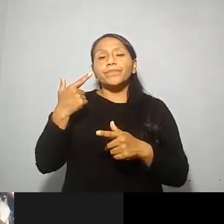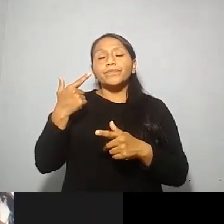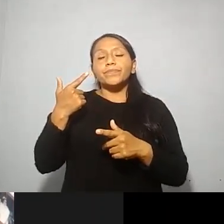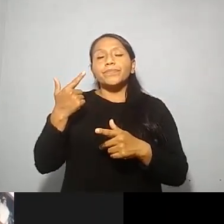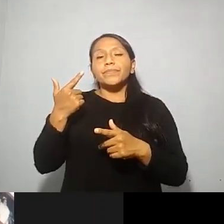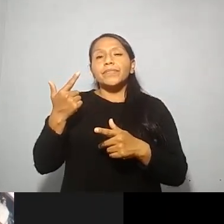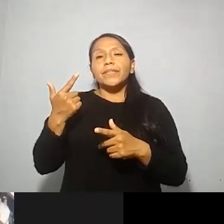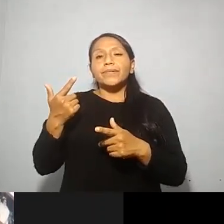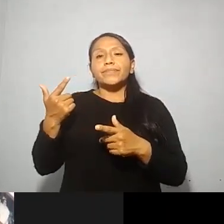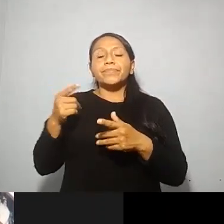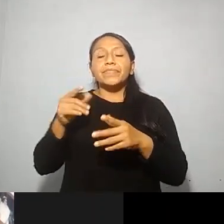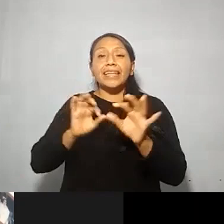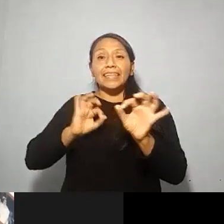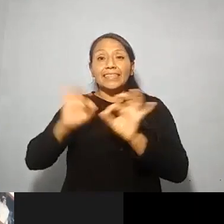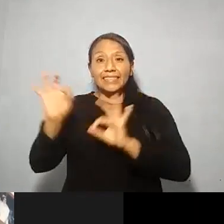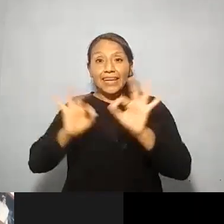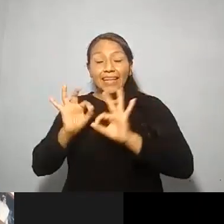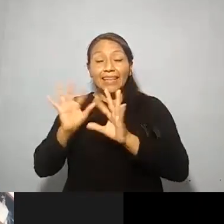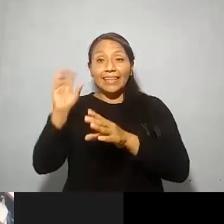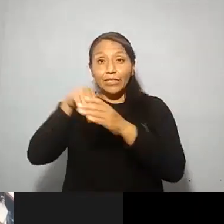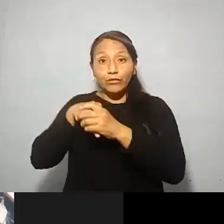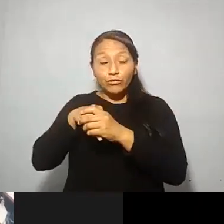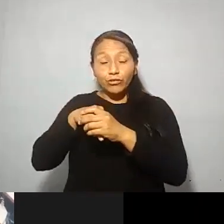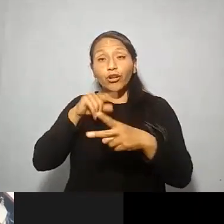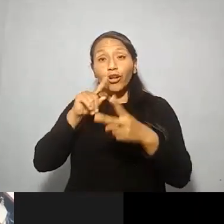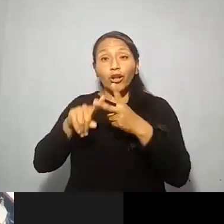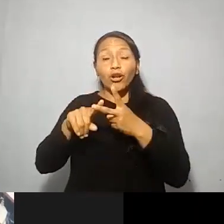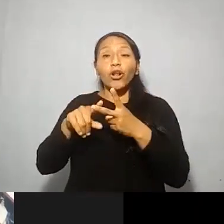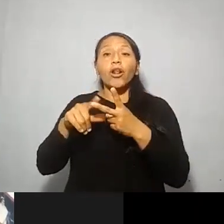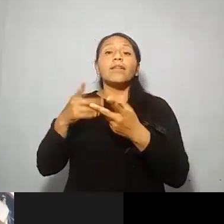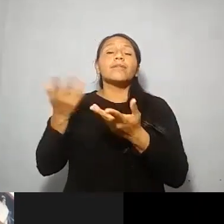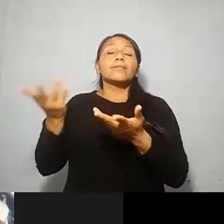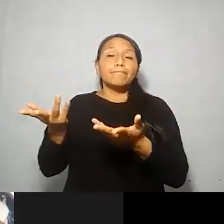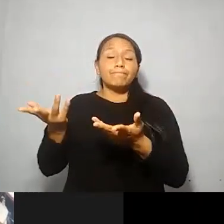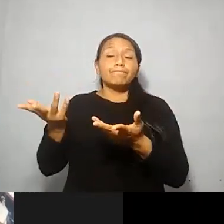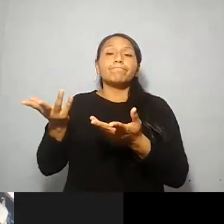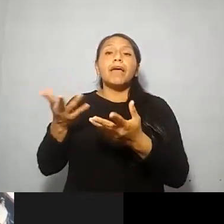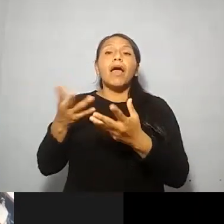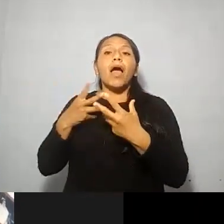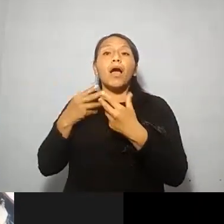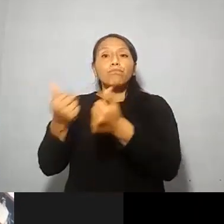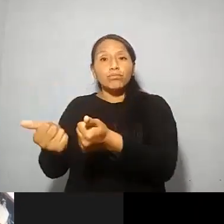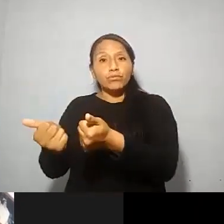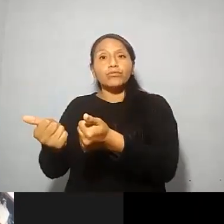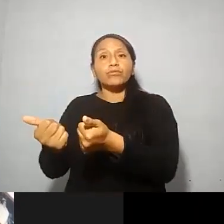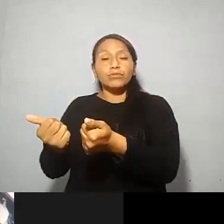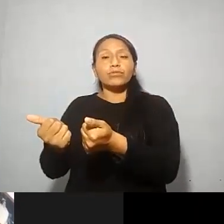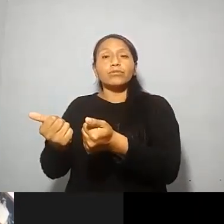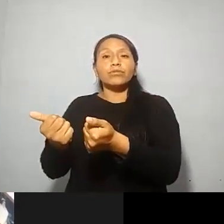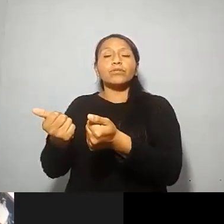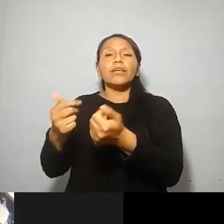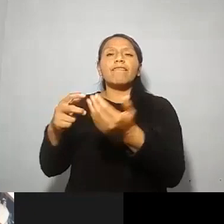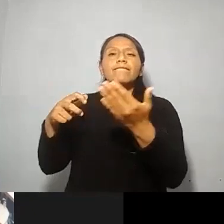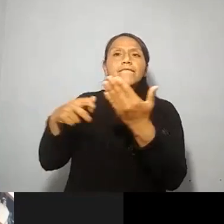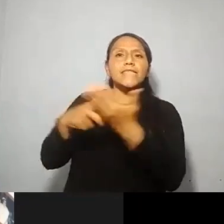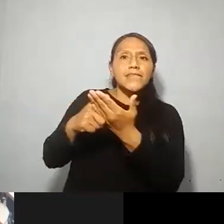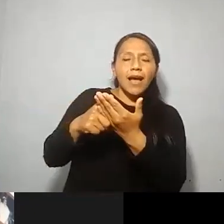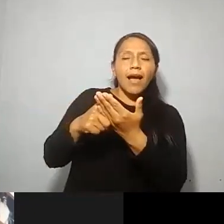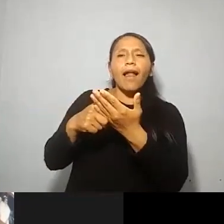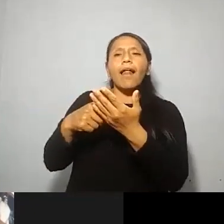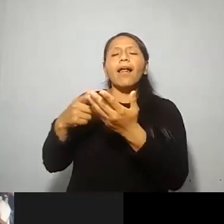de las estrategias de inclusión eran pues la generación de apoyos fiscales o